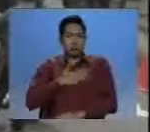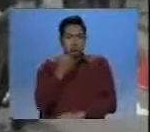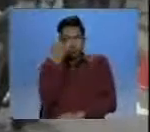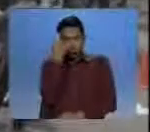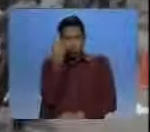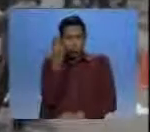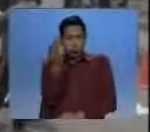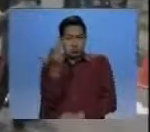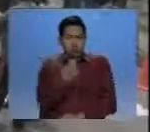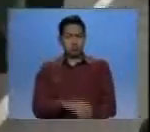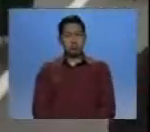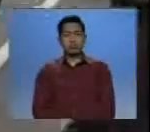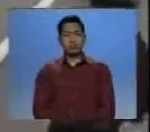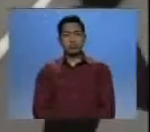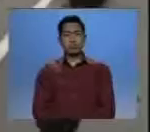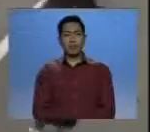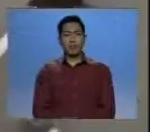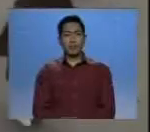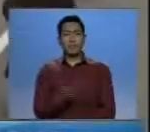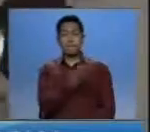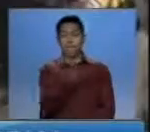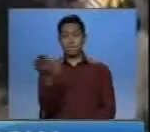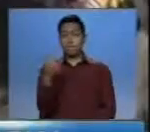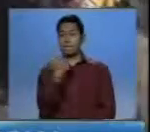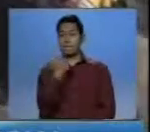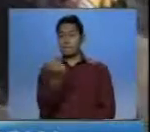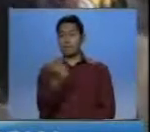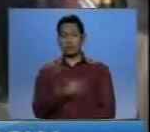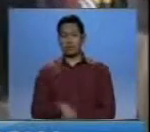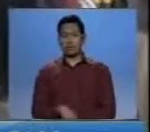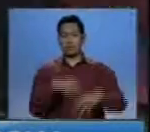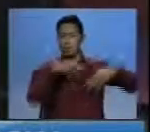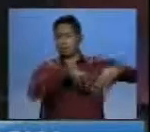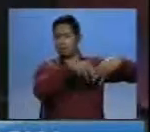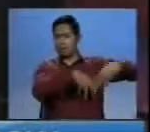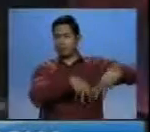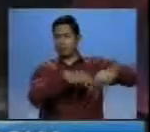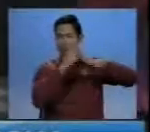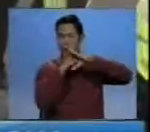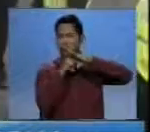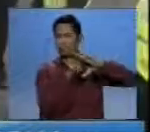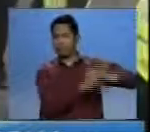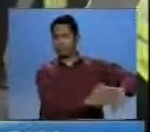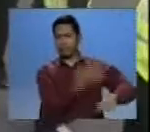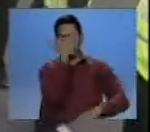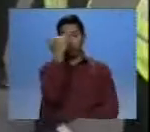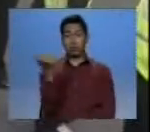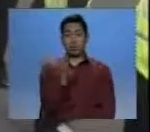E hicieron un llamado a deponer actitudes, ya que este tipo de acciones solo